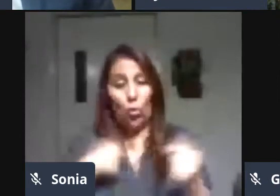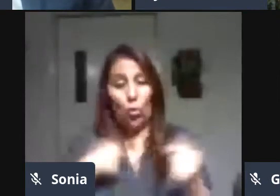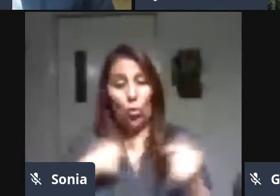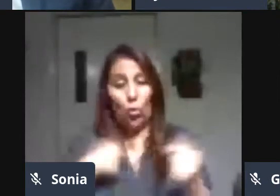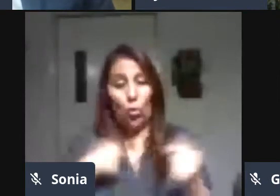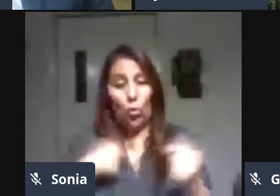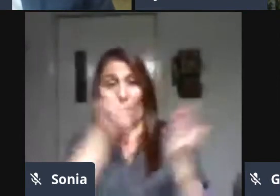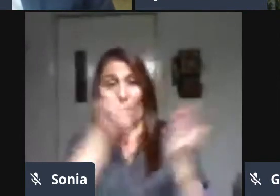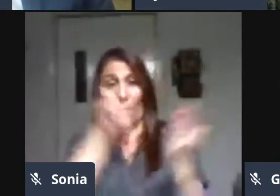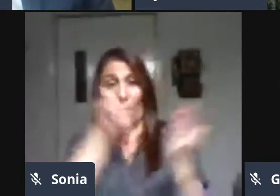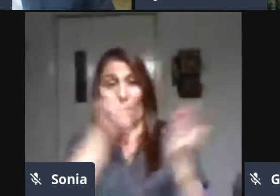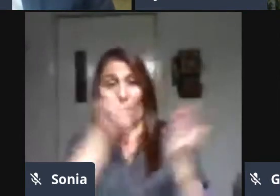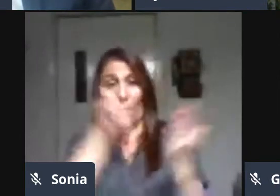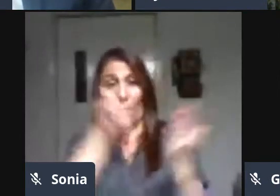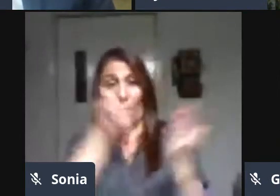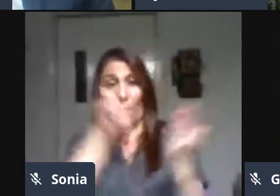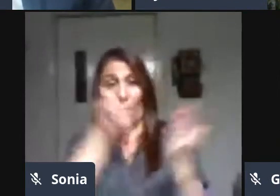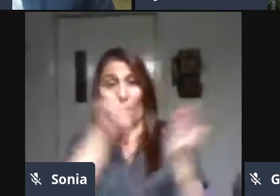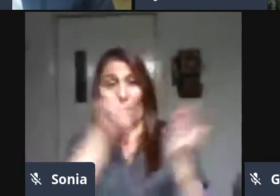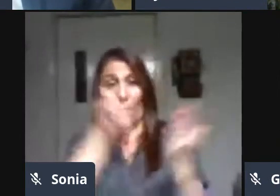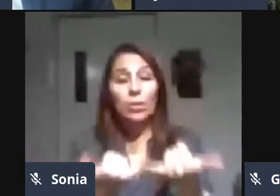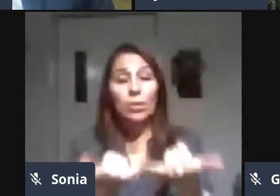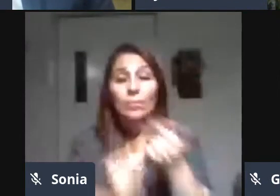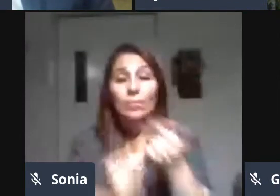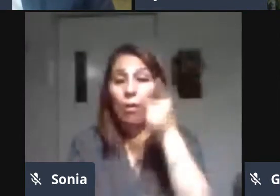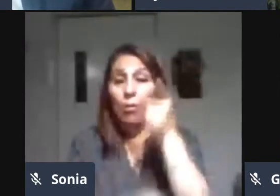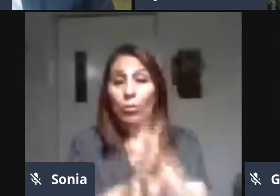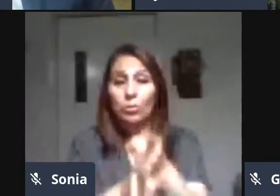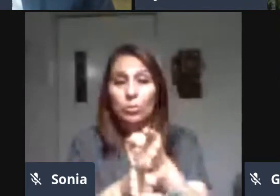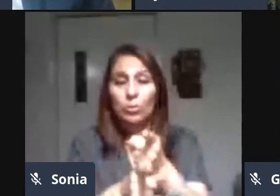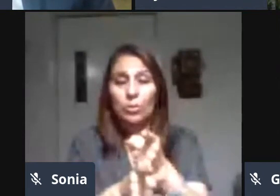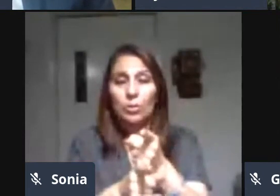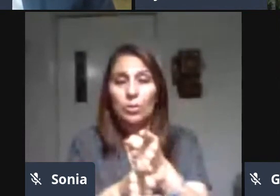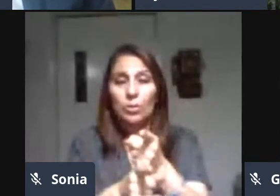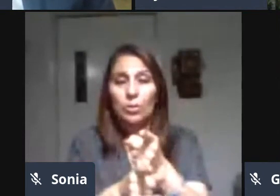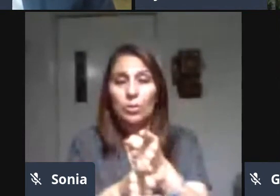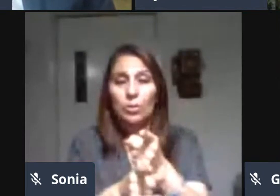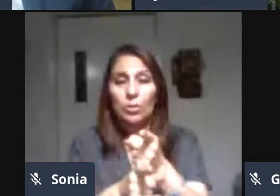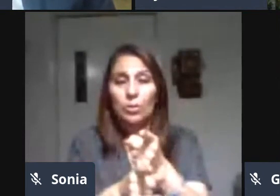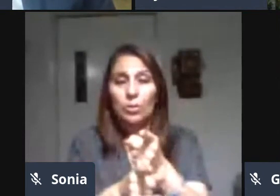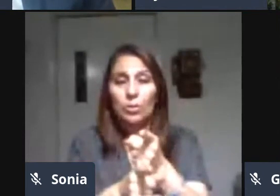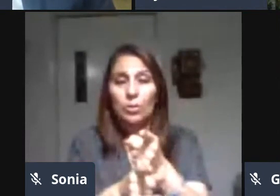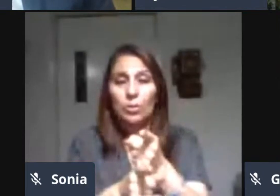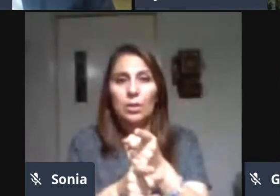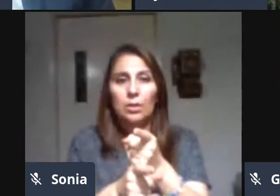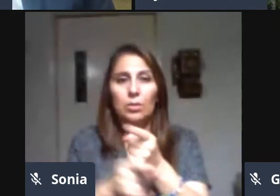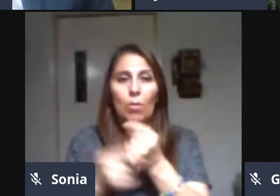sería un sería un acumulado de voz y delio de vello rosero